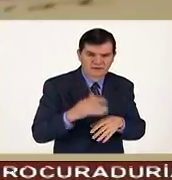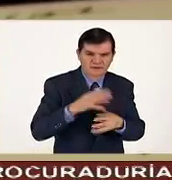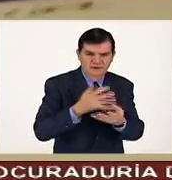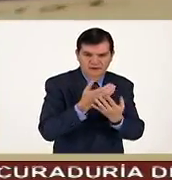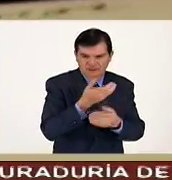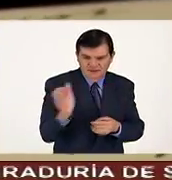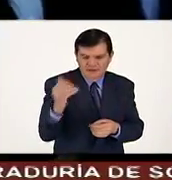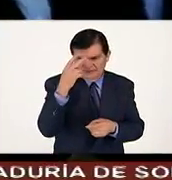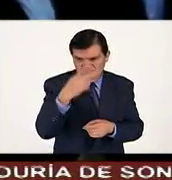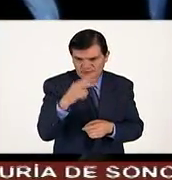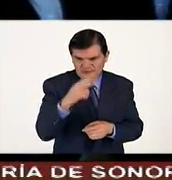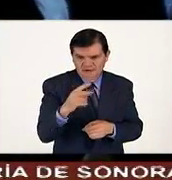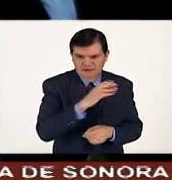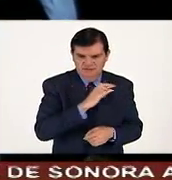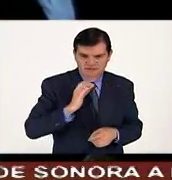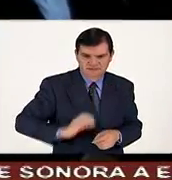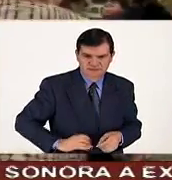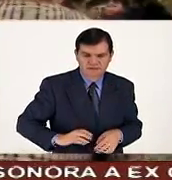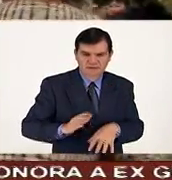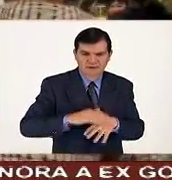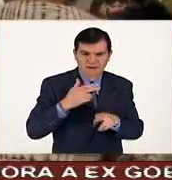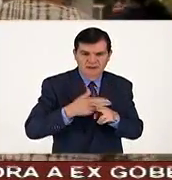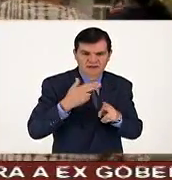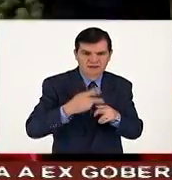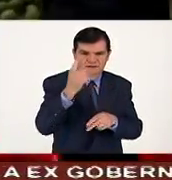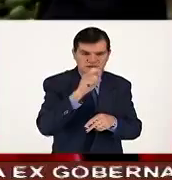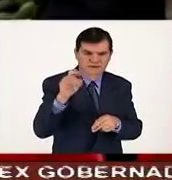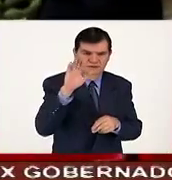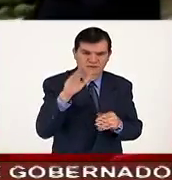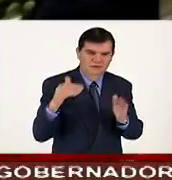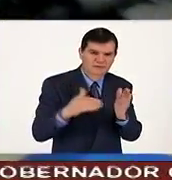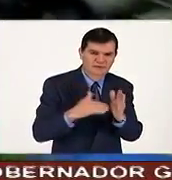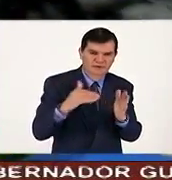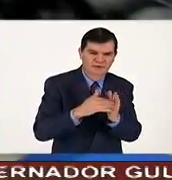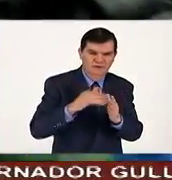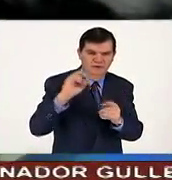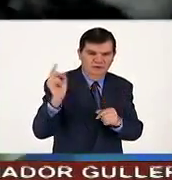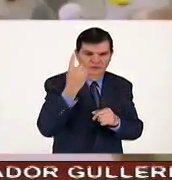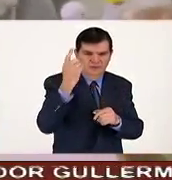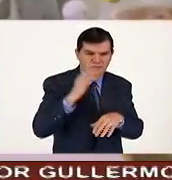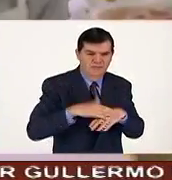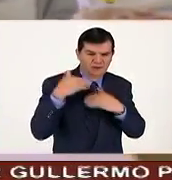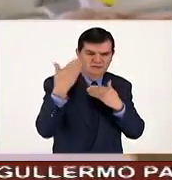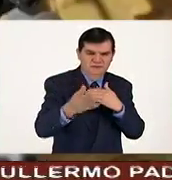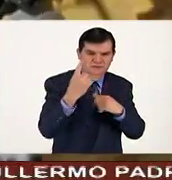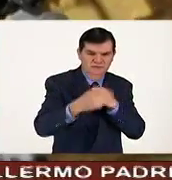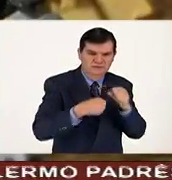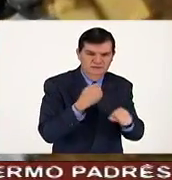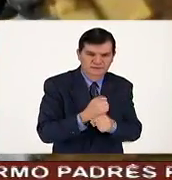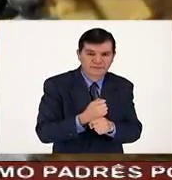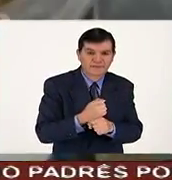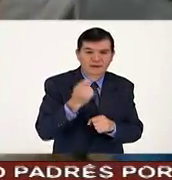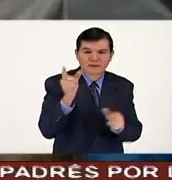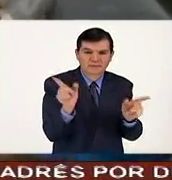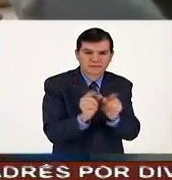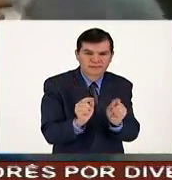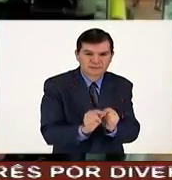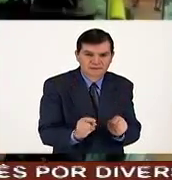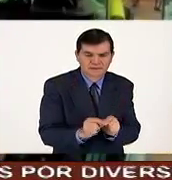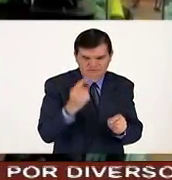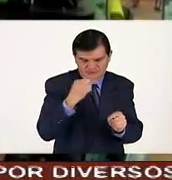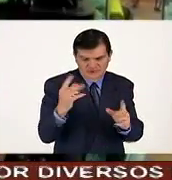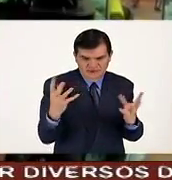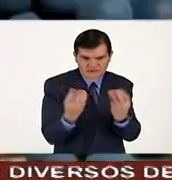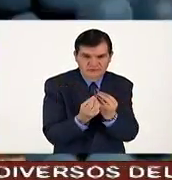del campo mexicano a China, hasta por 150 millones de dólares más para el próximo año. Nada más para